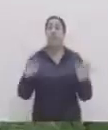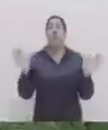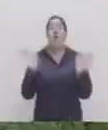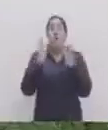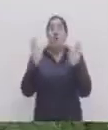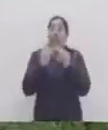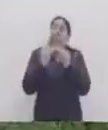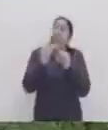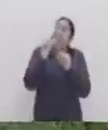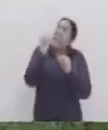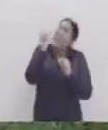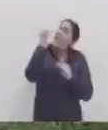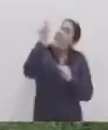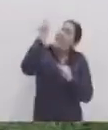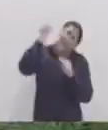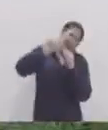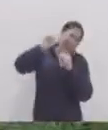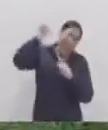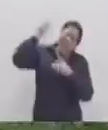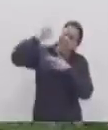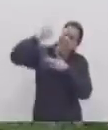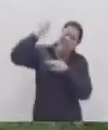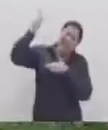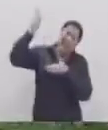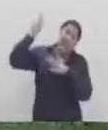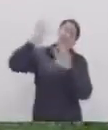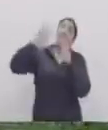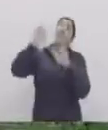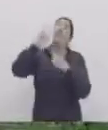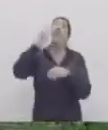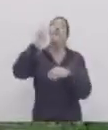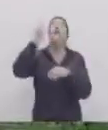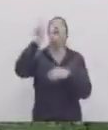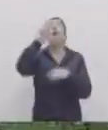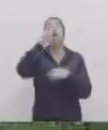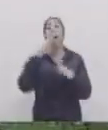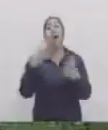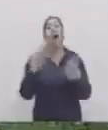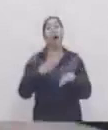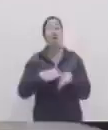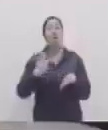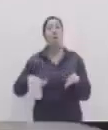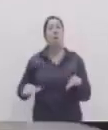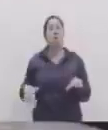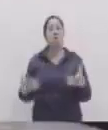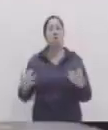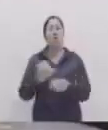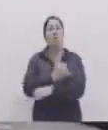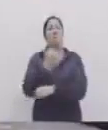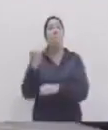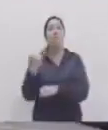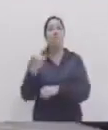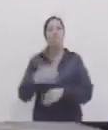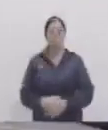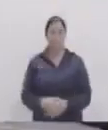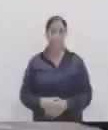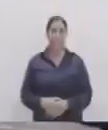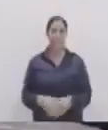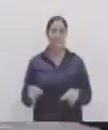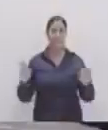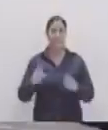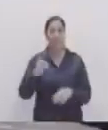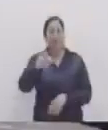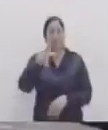vuelan demasiado alto, significa que el invierno tardará en llegar. Esperamos que lo aprendido del día de hoy